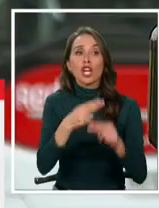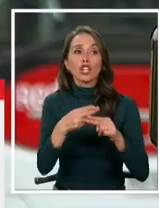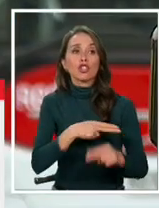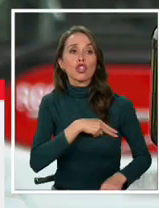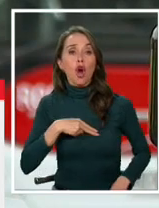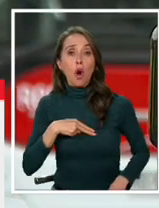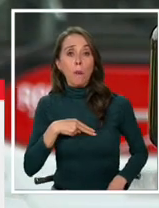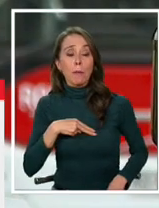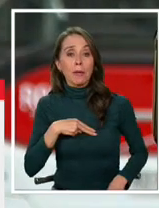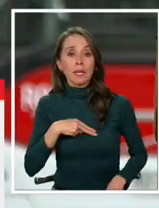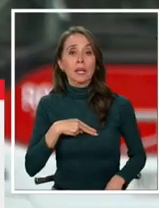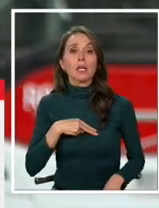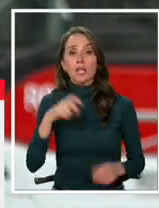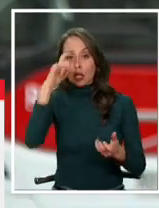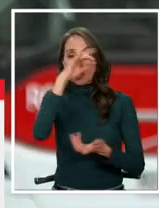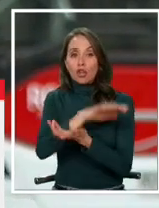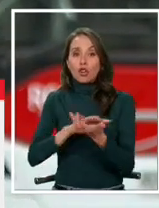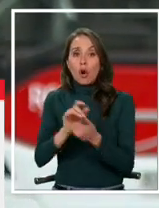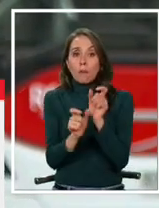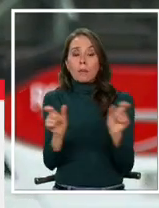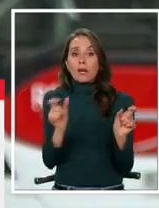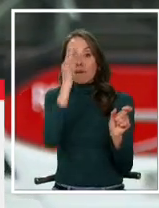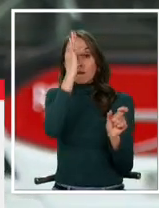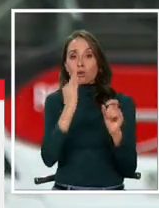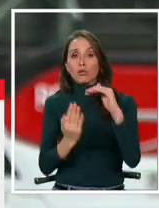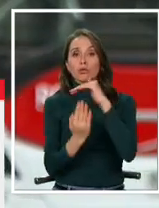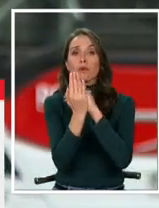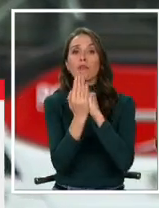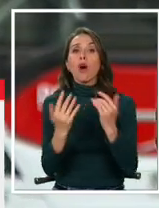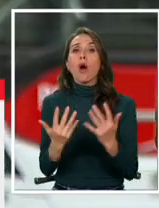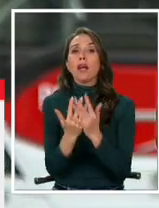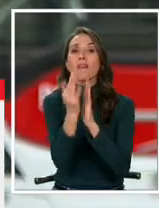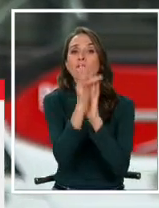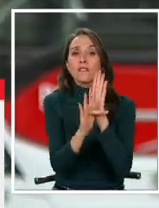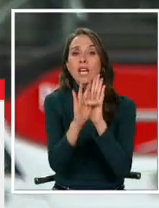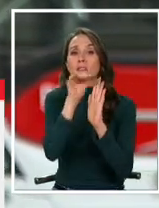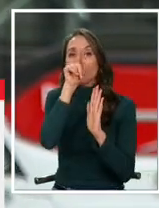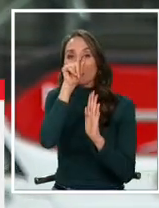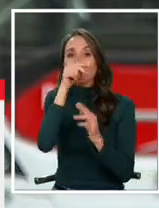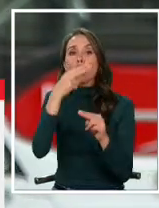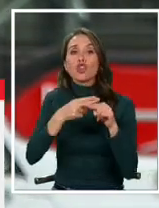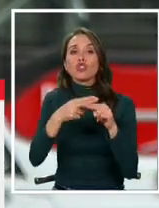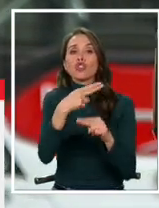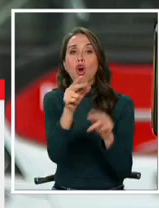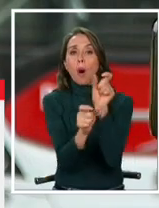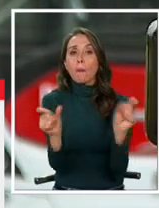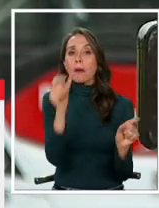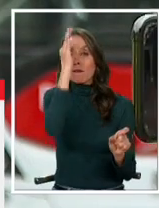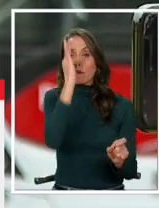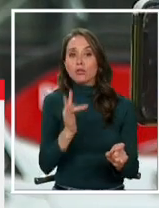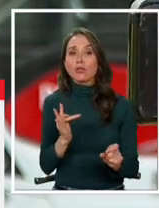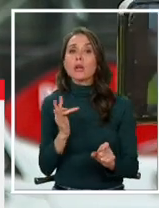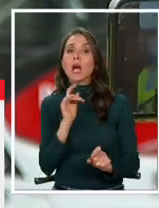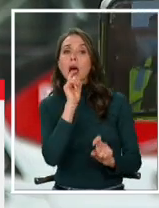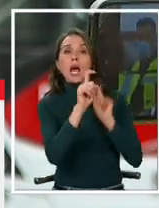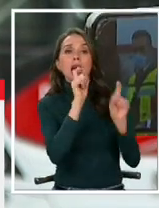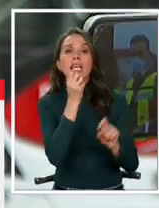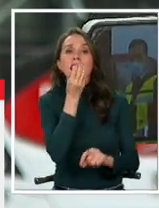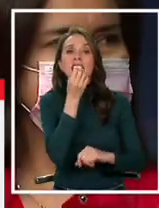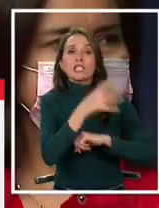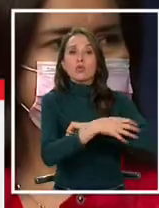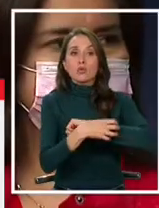nombres están muy complicados porque se divulgó por las redes sociales su identidad también hubo insultos que hubo de